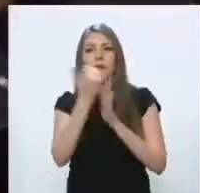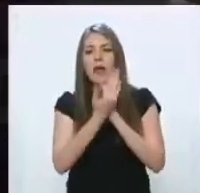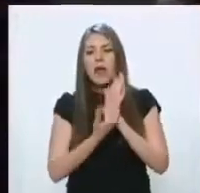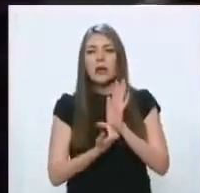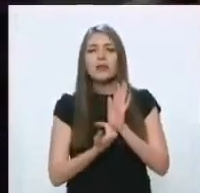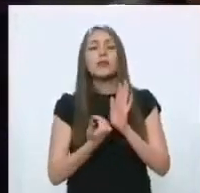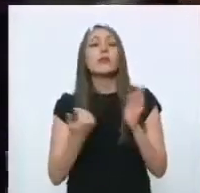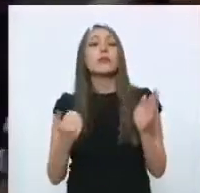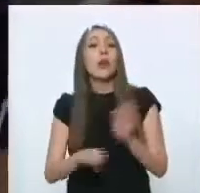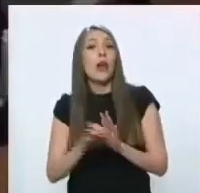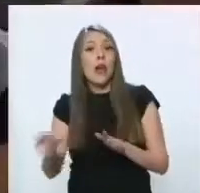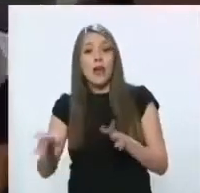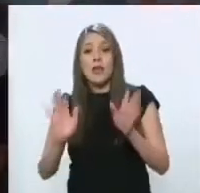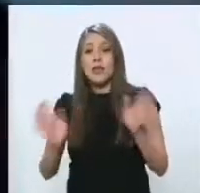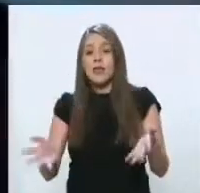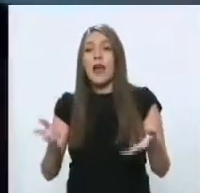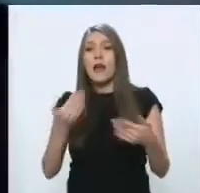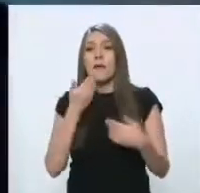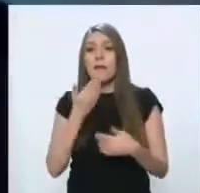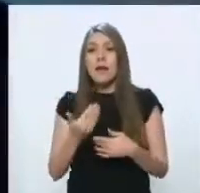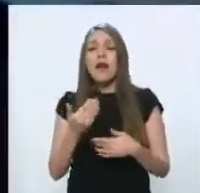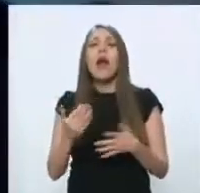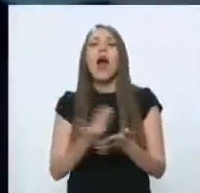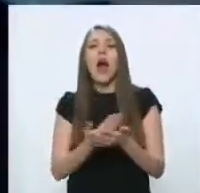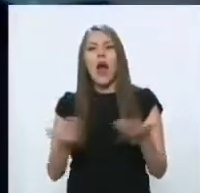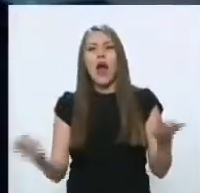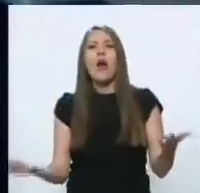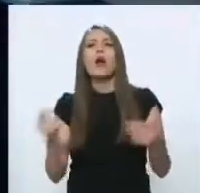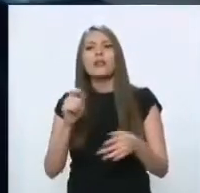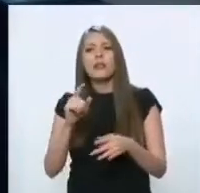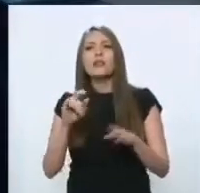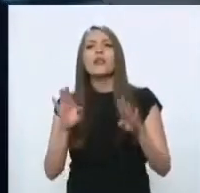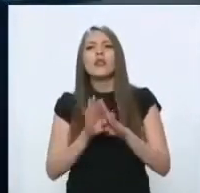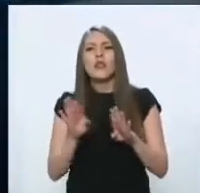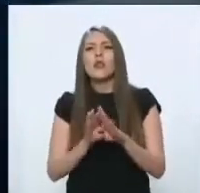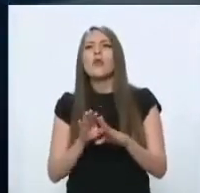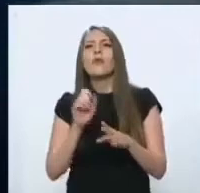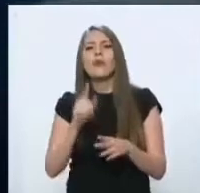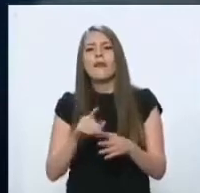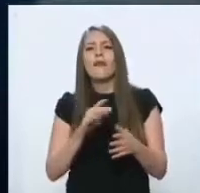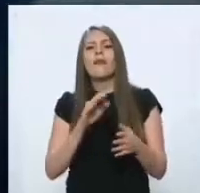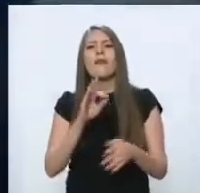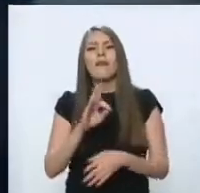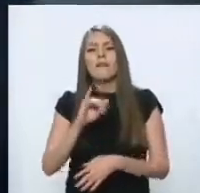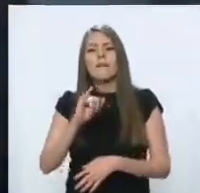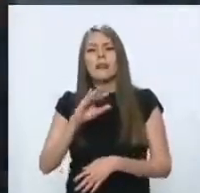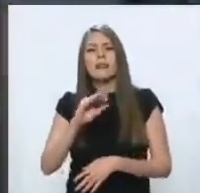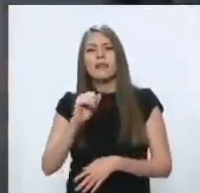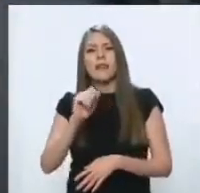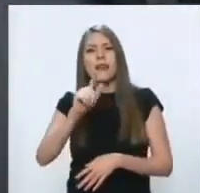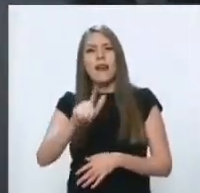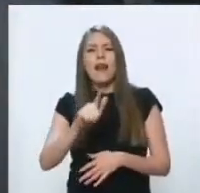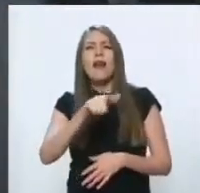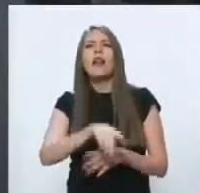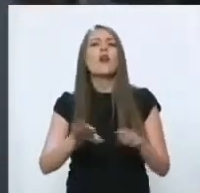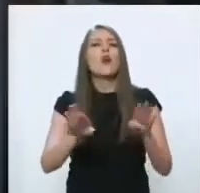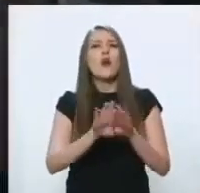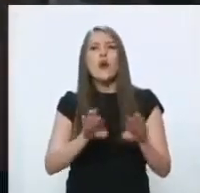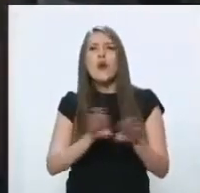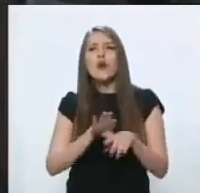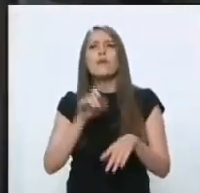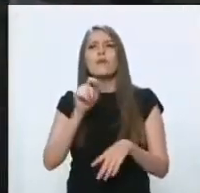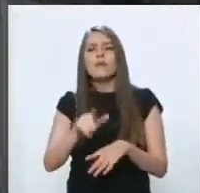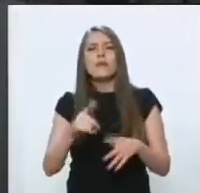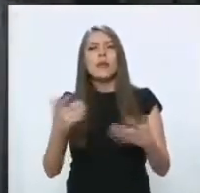legitimidad, a lo mejor sí ya avanzar eventualmente hacia una reforma fiscal, porque no va a ser posible cumplir con muchos de los postulados de la